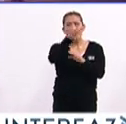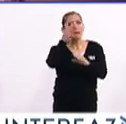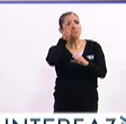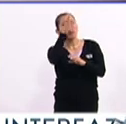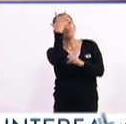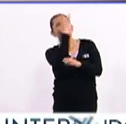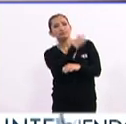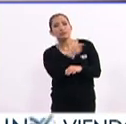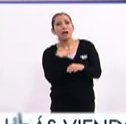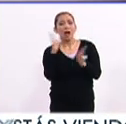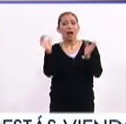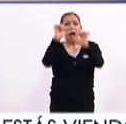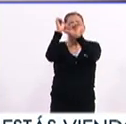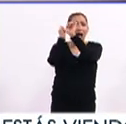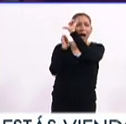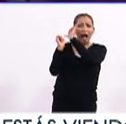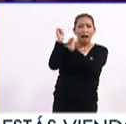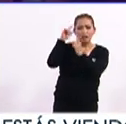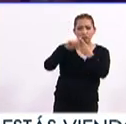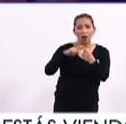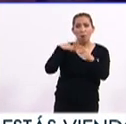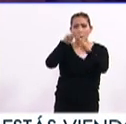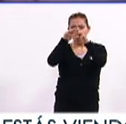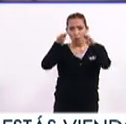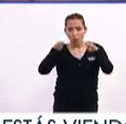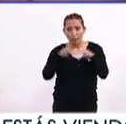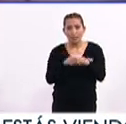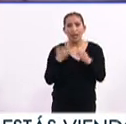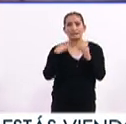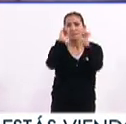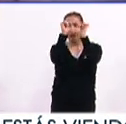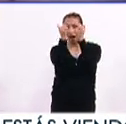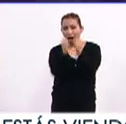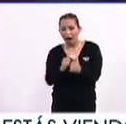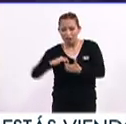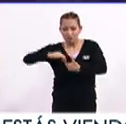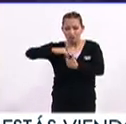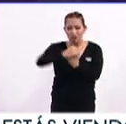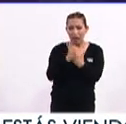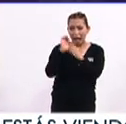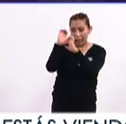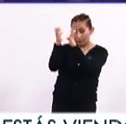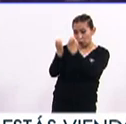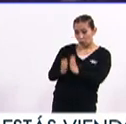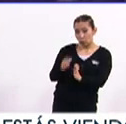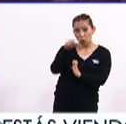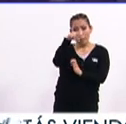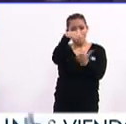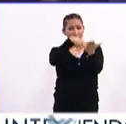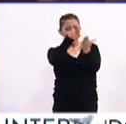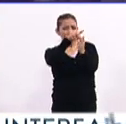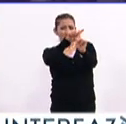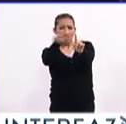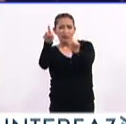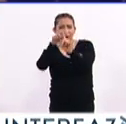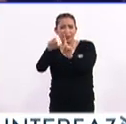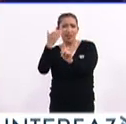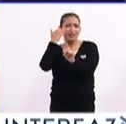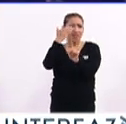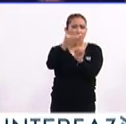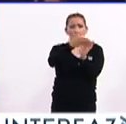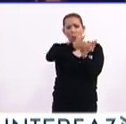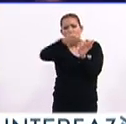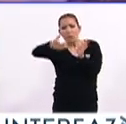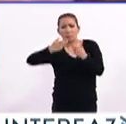podemos admirar piezas arqueológicas, muebles, artesanías, esculturas, pinturas de diferentes